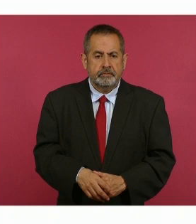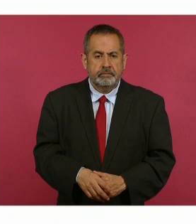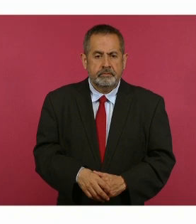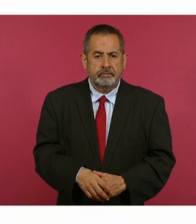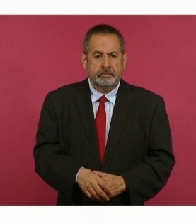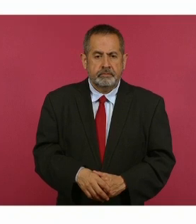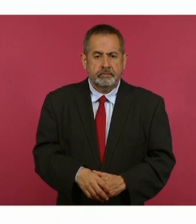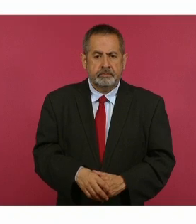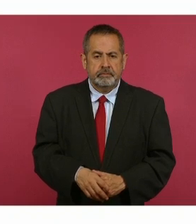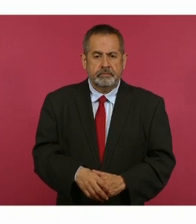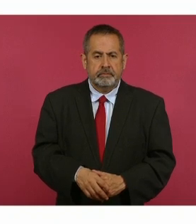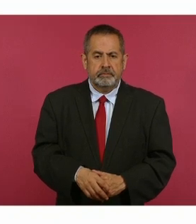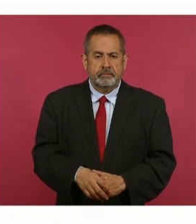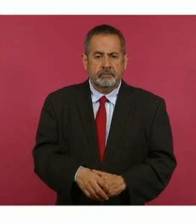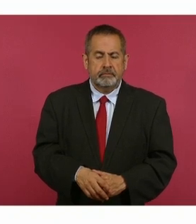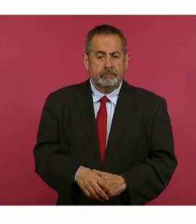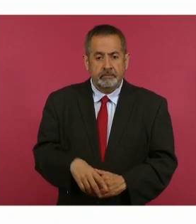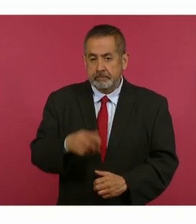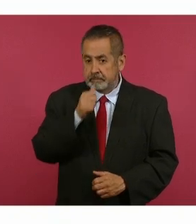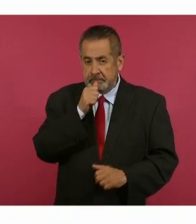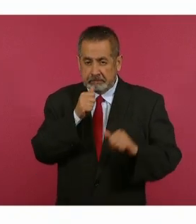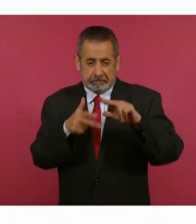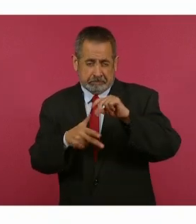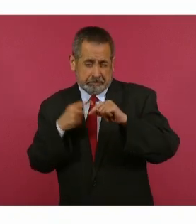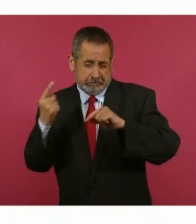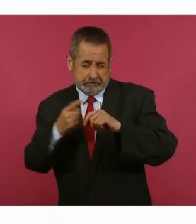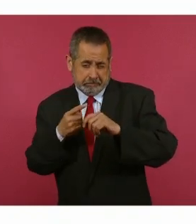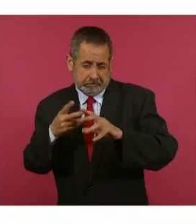Todavía no. No entraba.